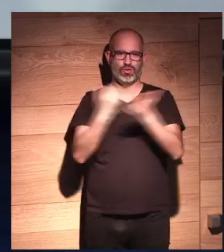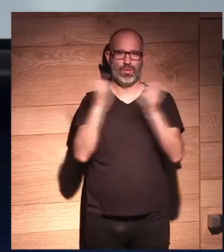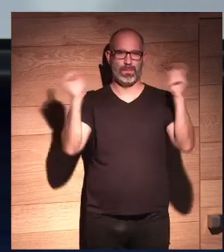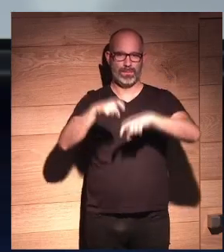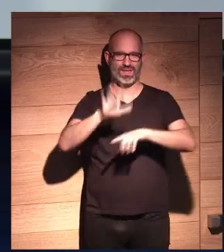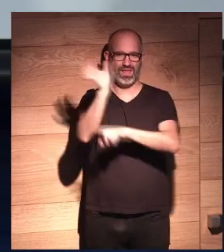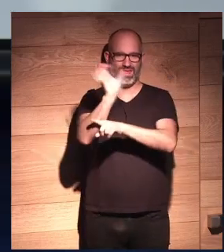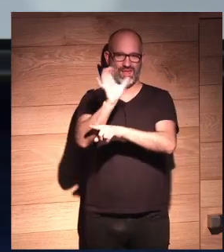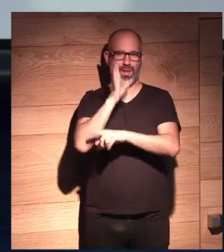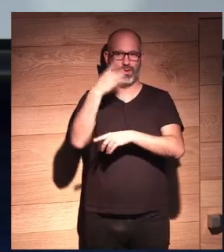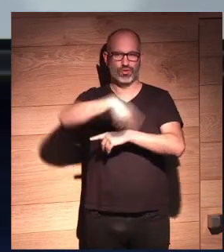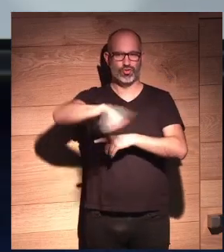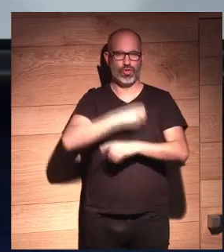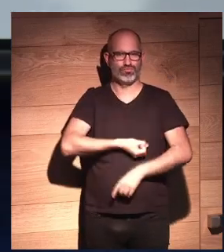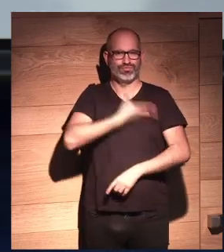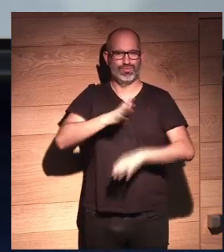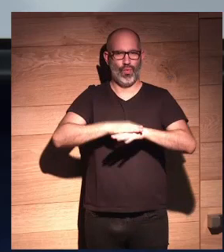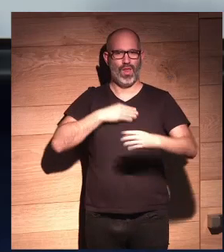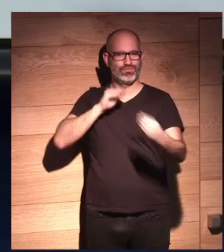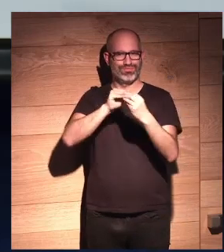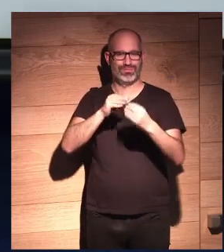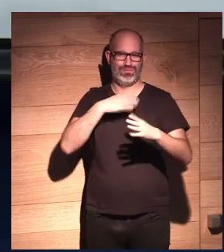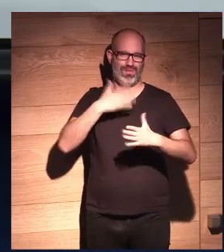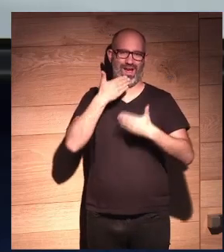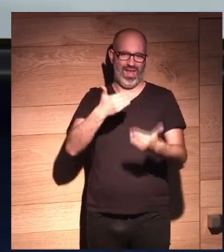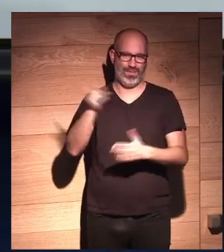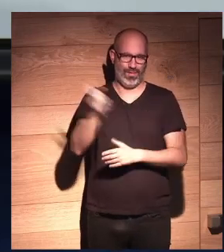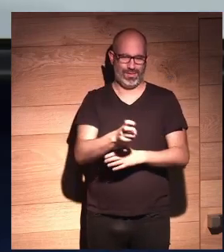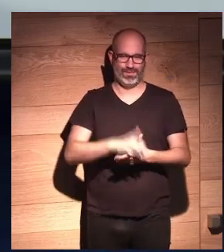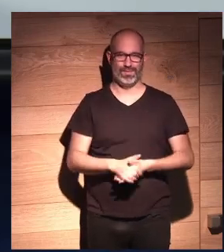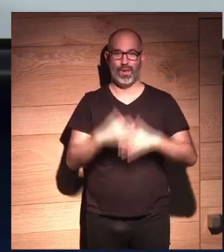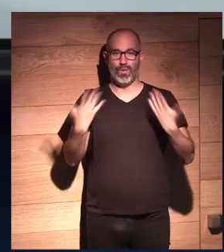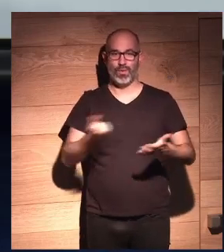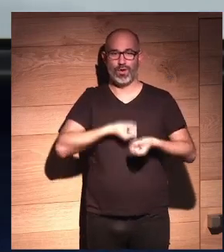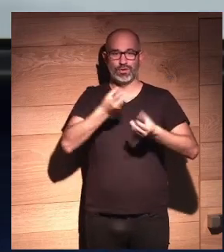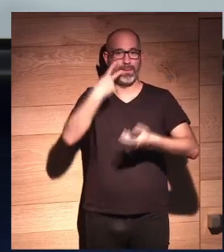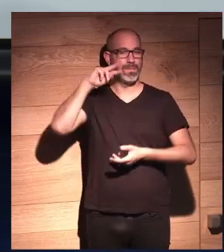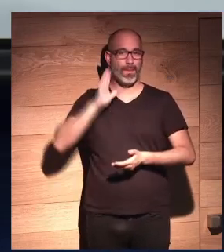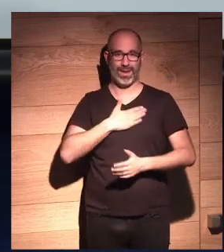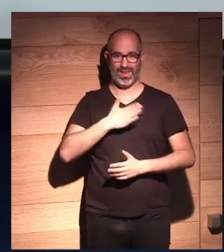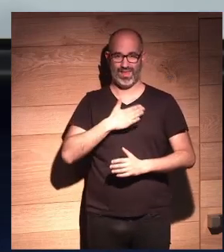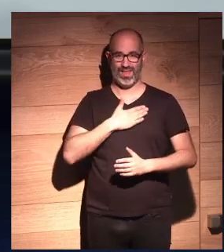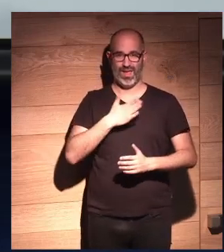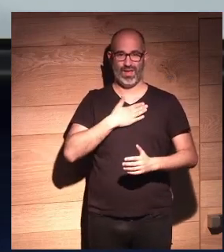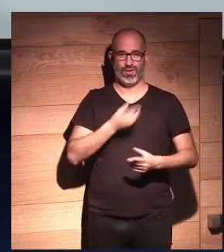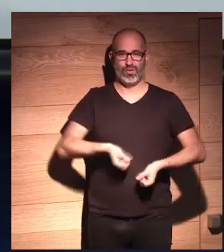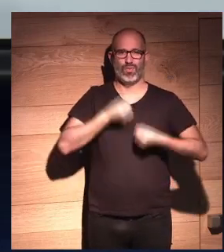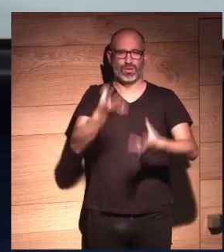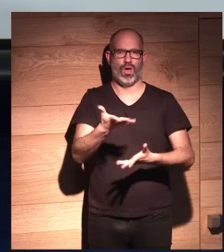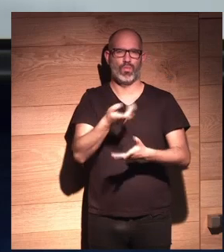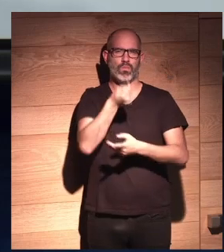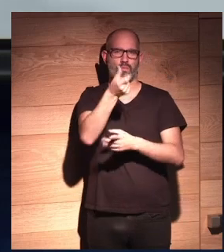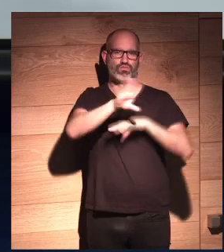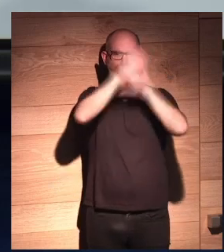tanta gente que tiene la misma pasión que yo. Entonces, bueno, voy a contar un poco mi experiencia, que la voy a basar en algo un